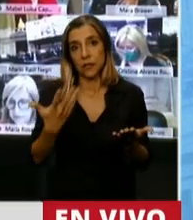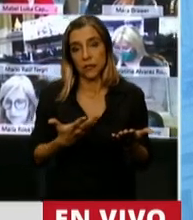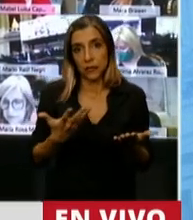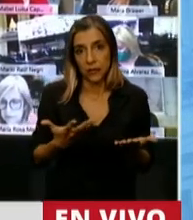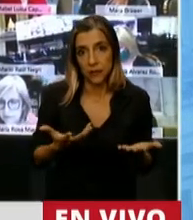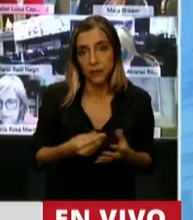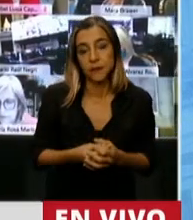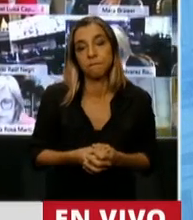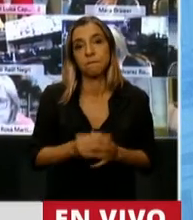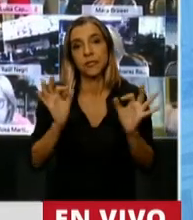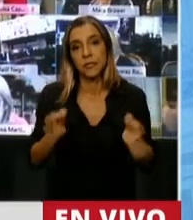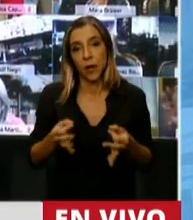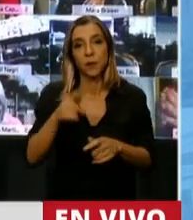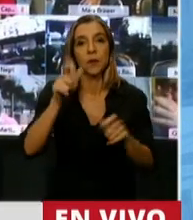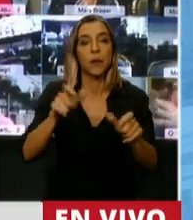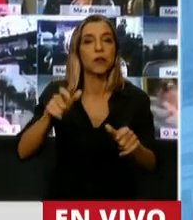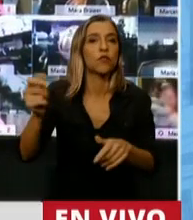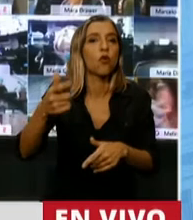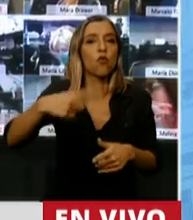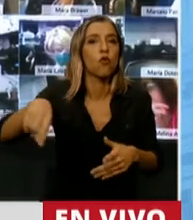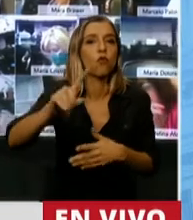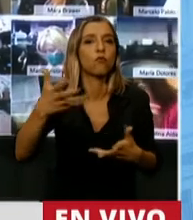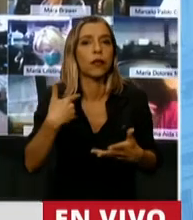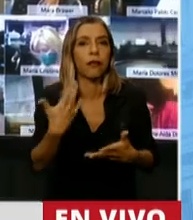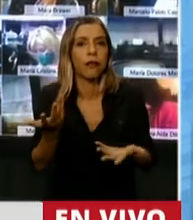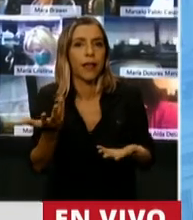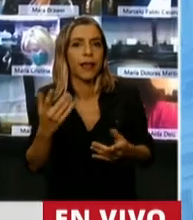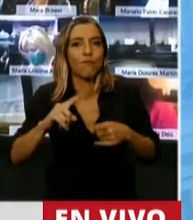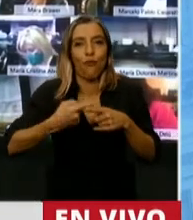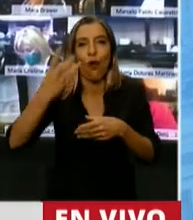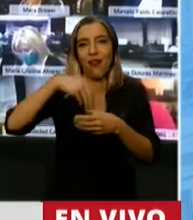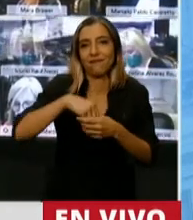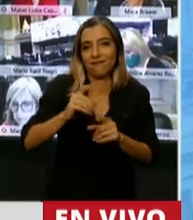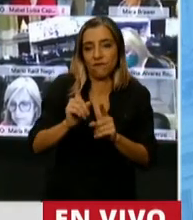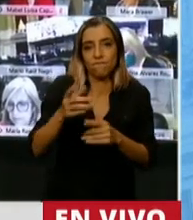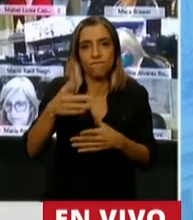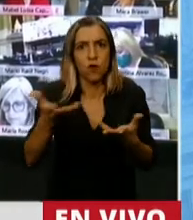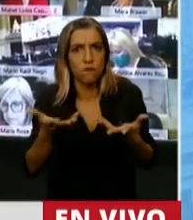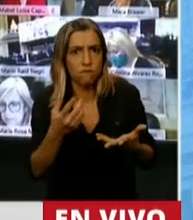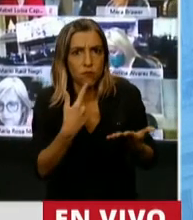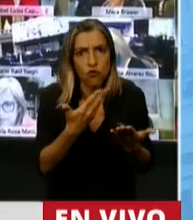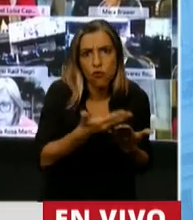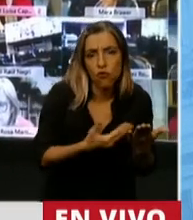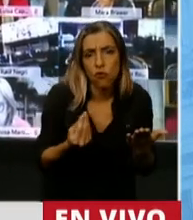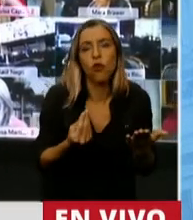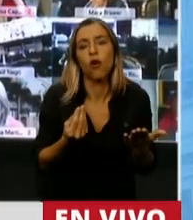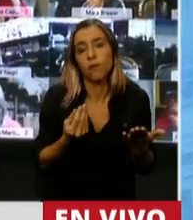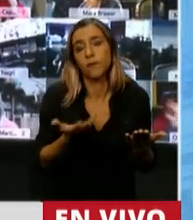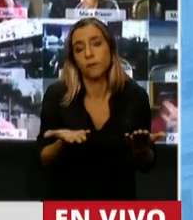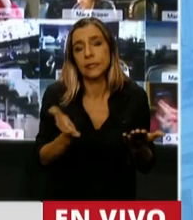el común de la gente que no está en el microclima político. Hablamos de